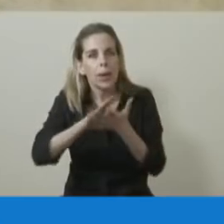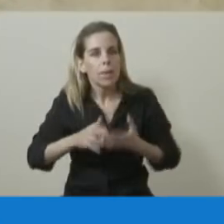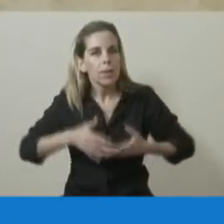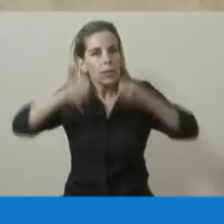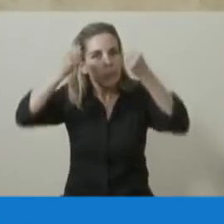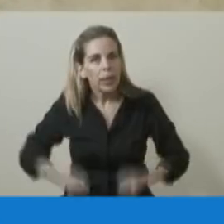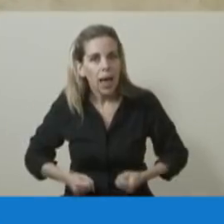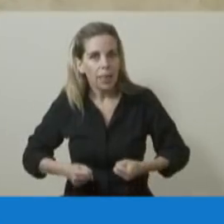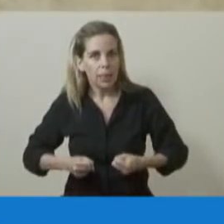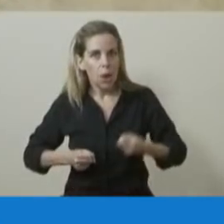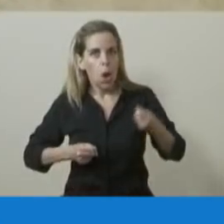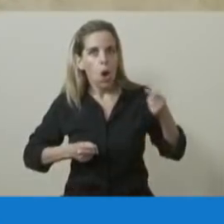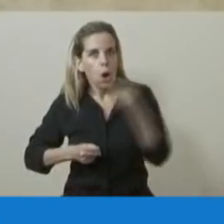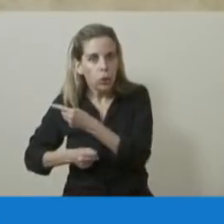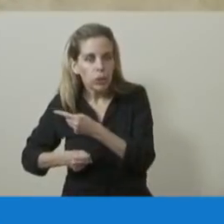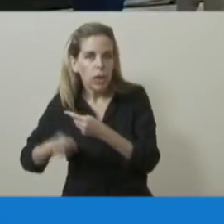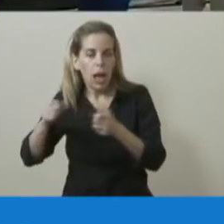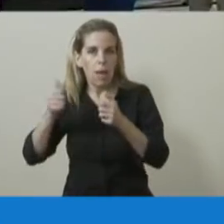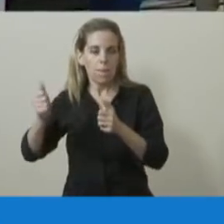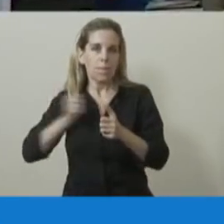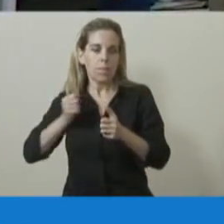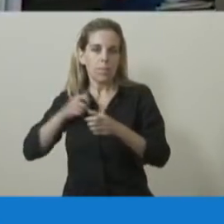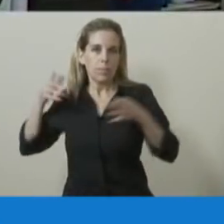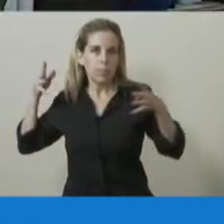entonces, y no dudó.